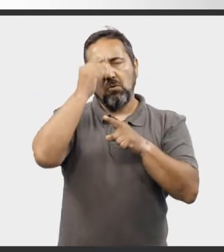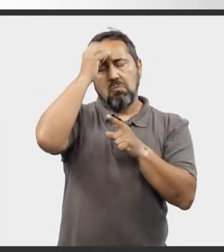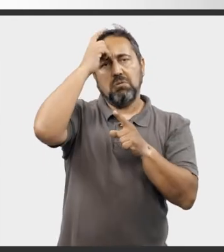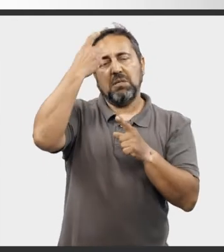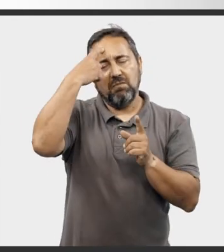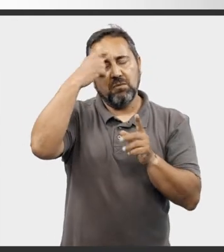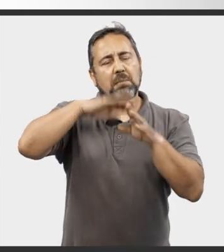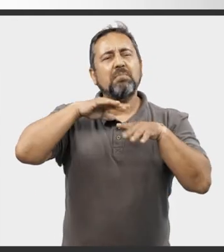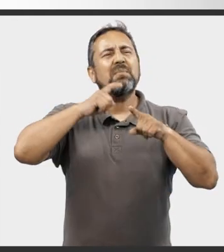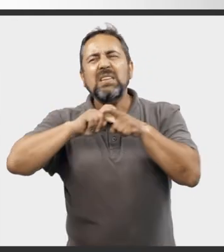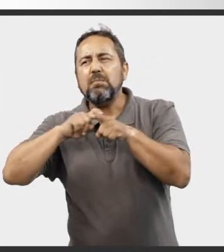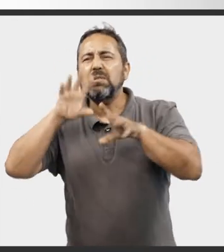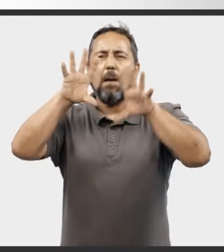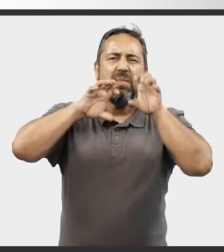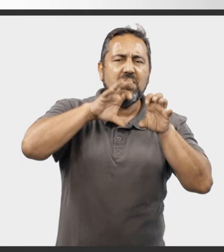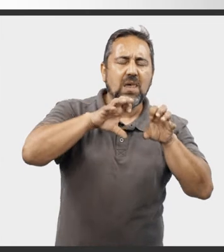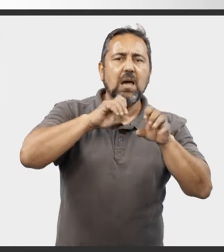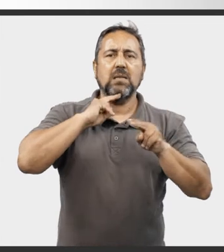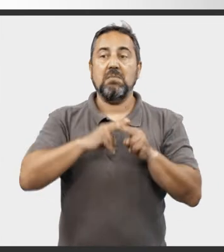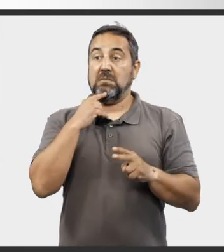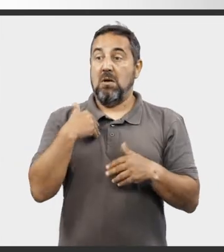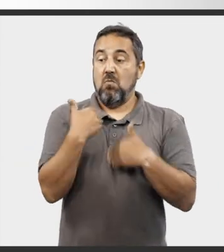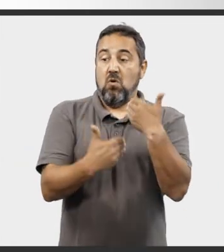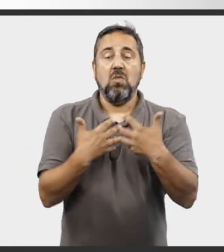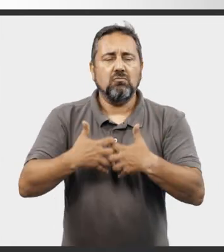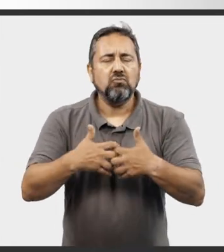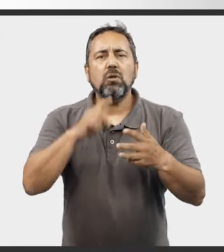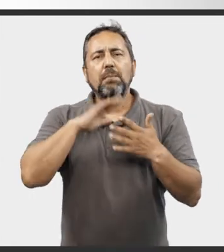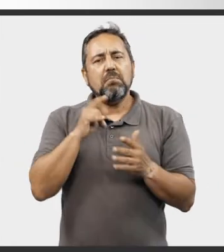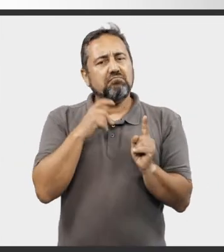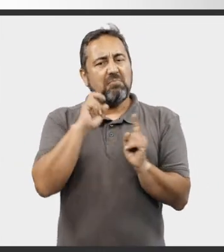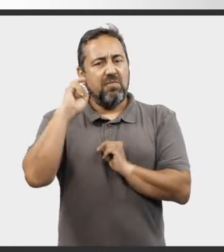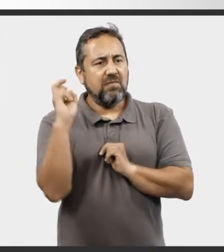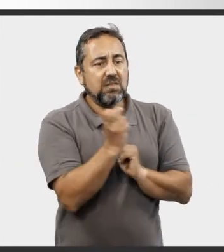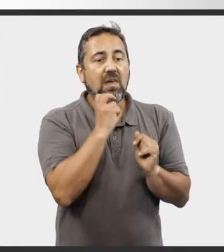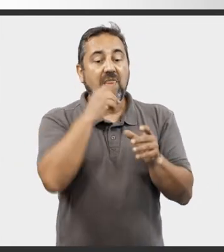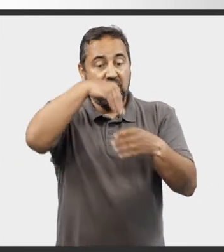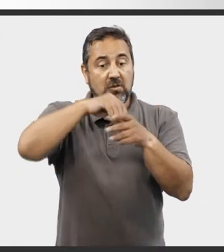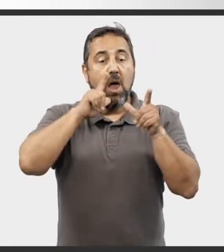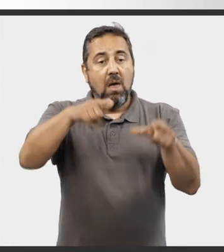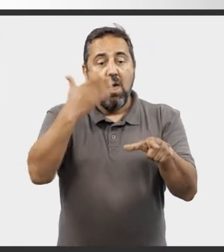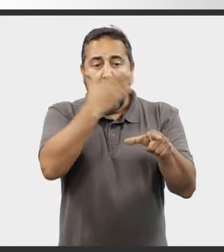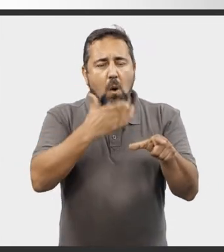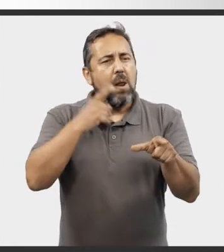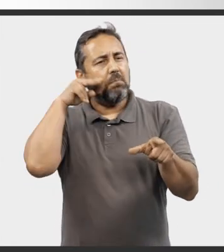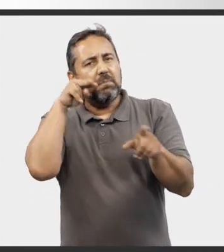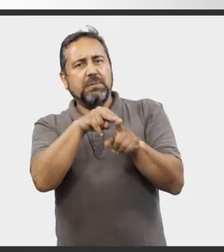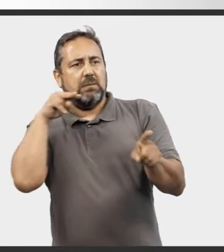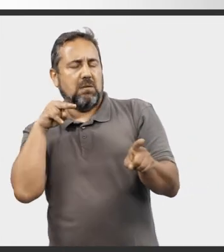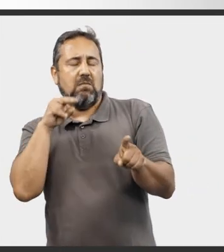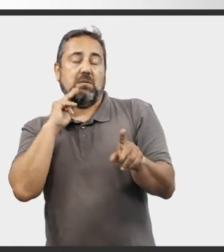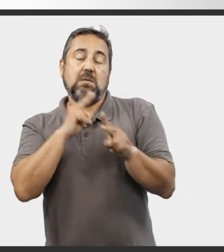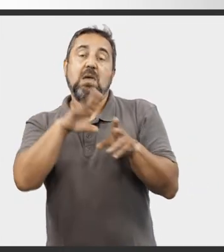y procesamiento de la información como herramienta para atender a la diversidad del alumnado del aula desde una perspectiva inclusiva